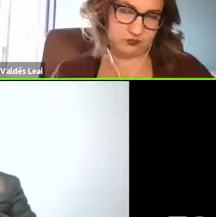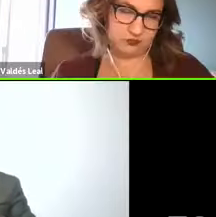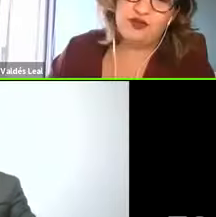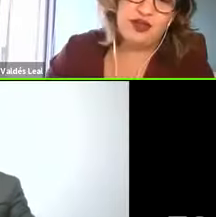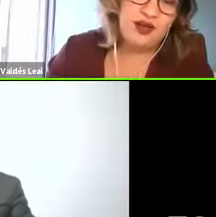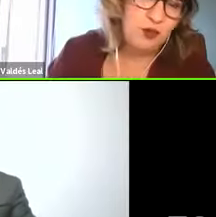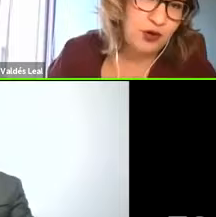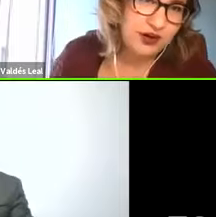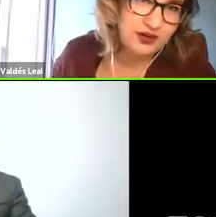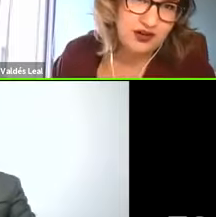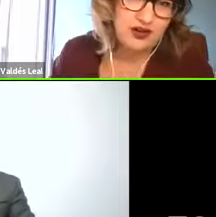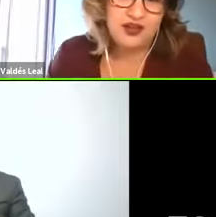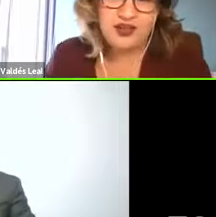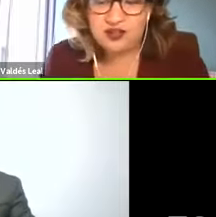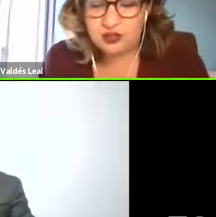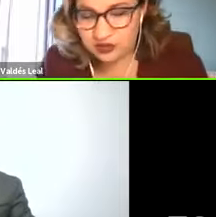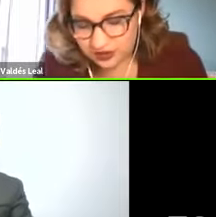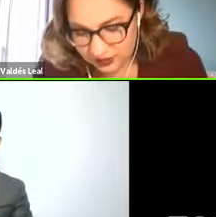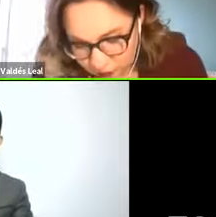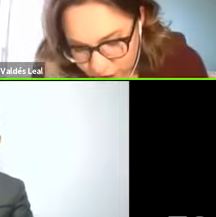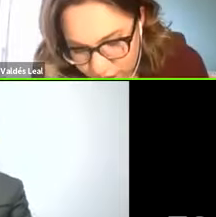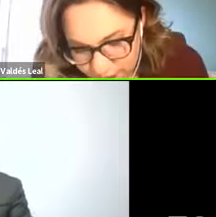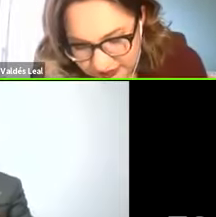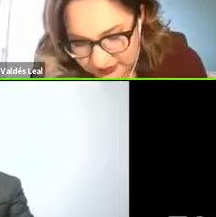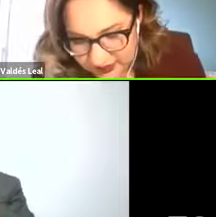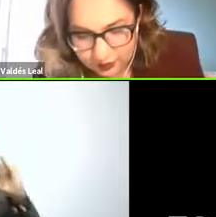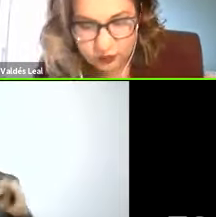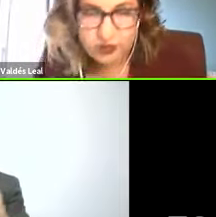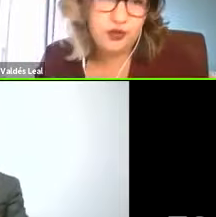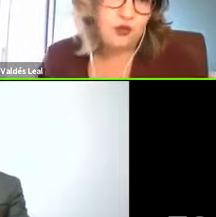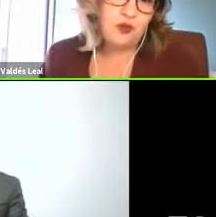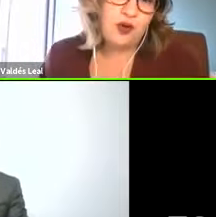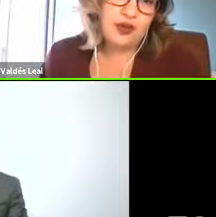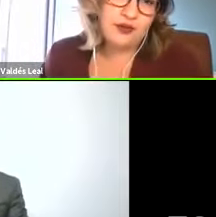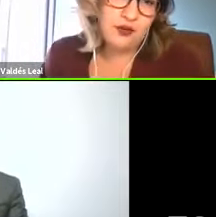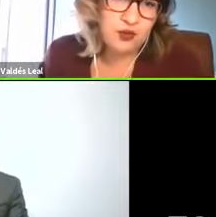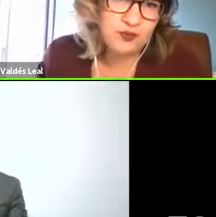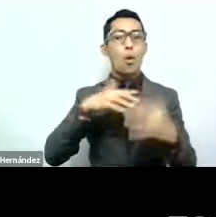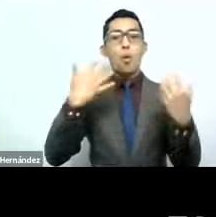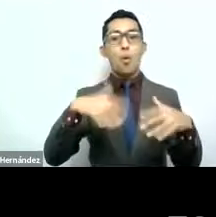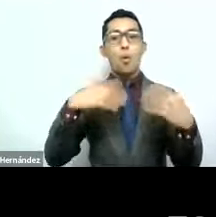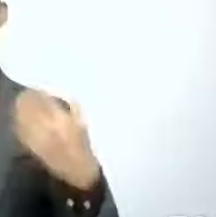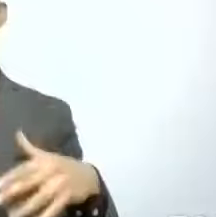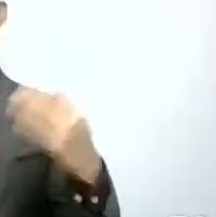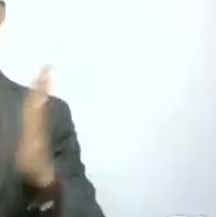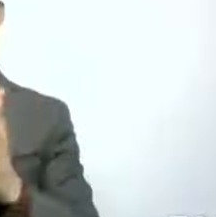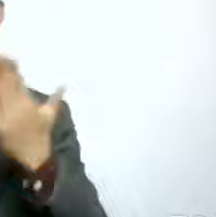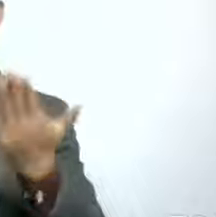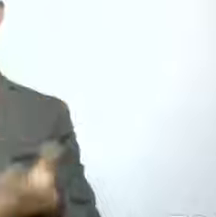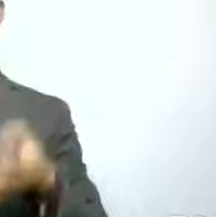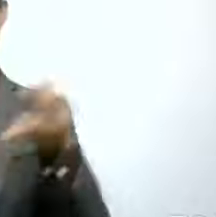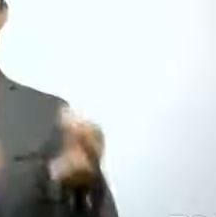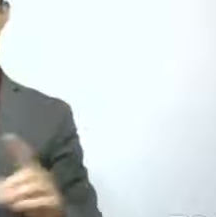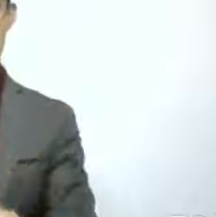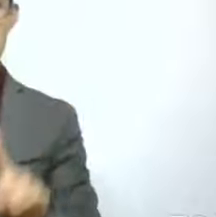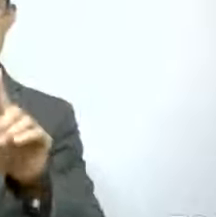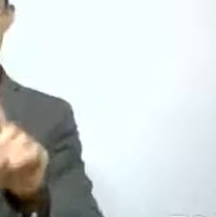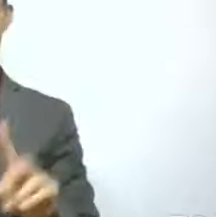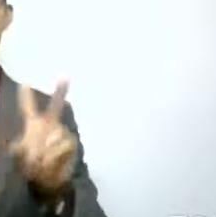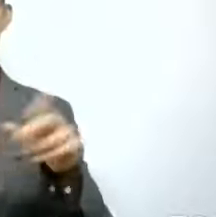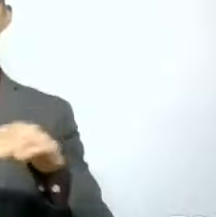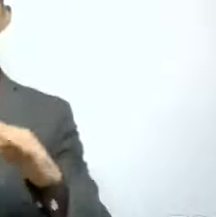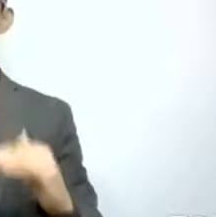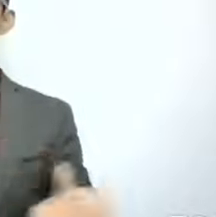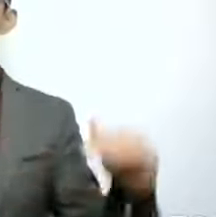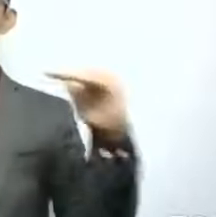conmemoramos el Día Internacional de la Mujer y entonces es un honor presentar hoy un cuaderno de jurisprudencia en materia de igualdad. El